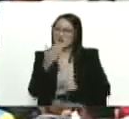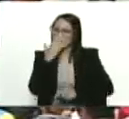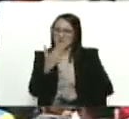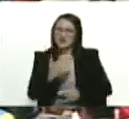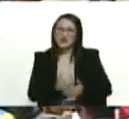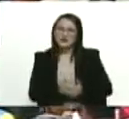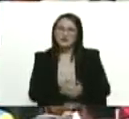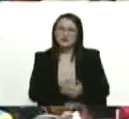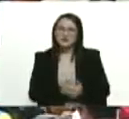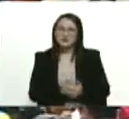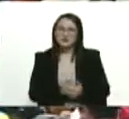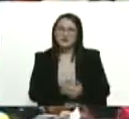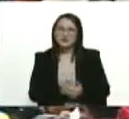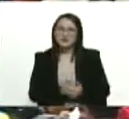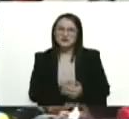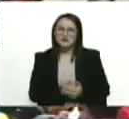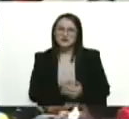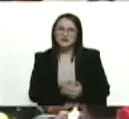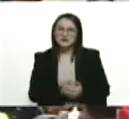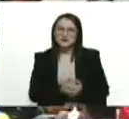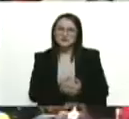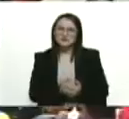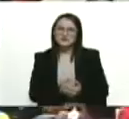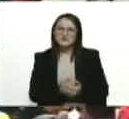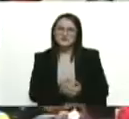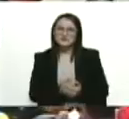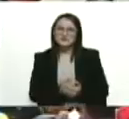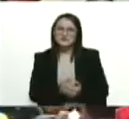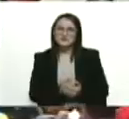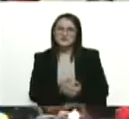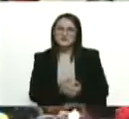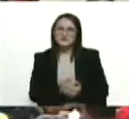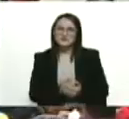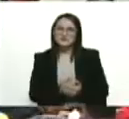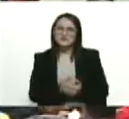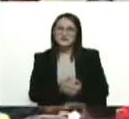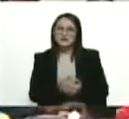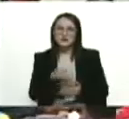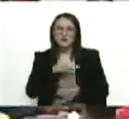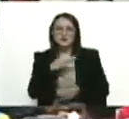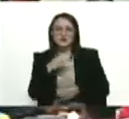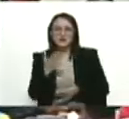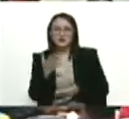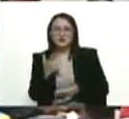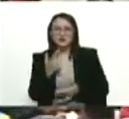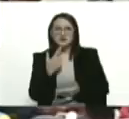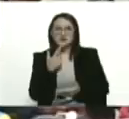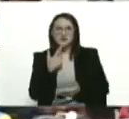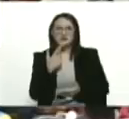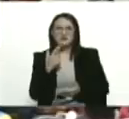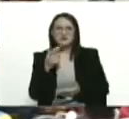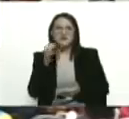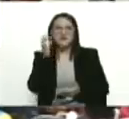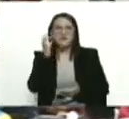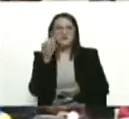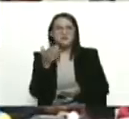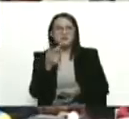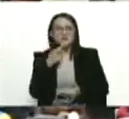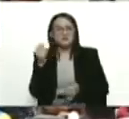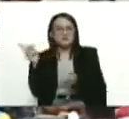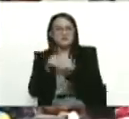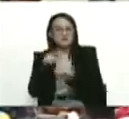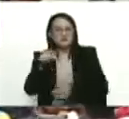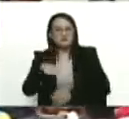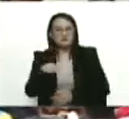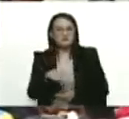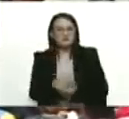pueden aguantar la mirada a nosotros. Si un tipo de eso viene para acá, o una señora de esas encopetadas viene para acá, y usted le pregunta, cuando